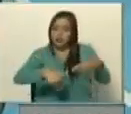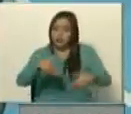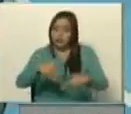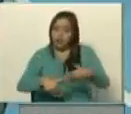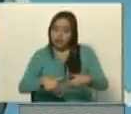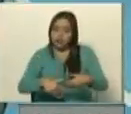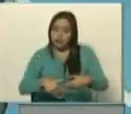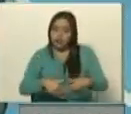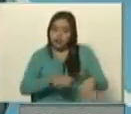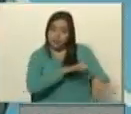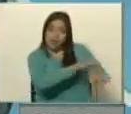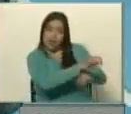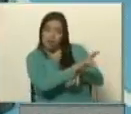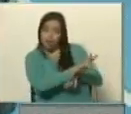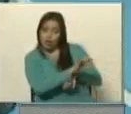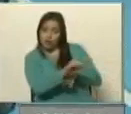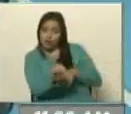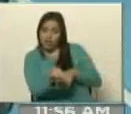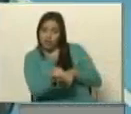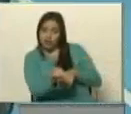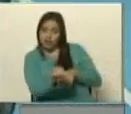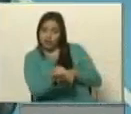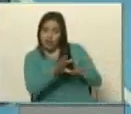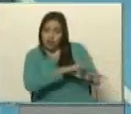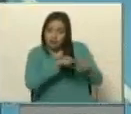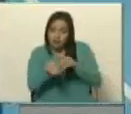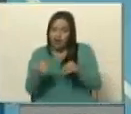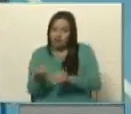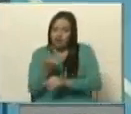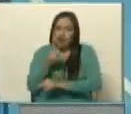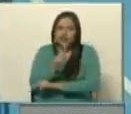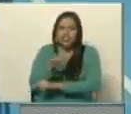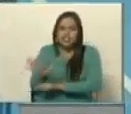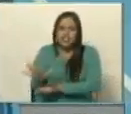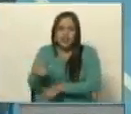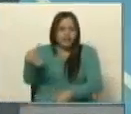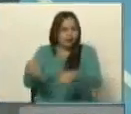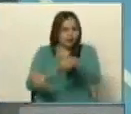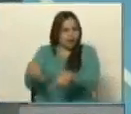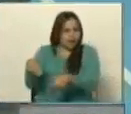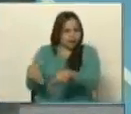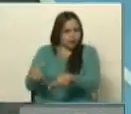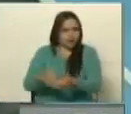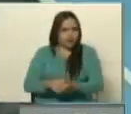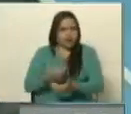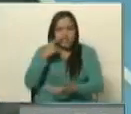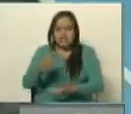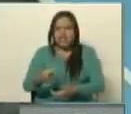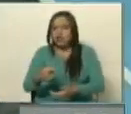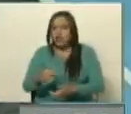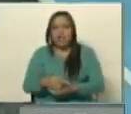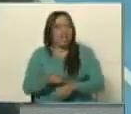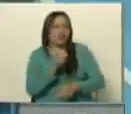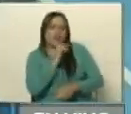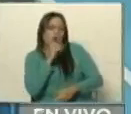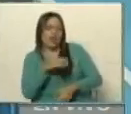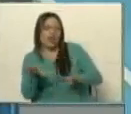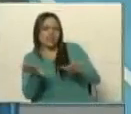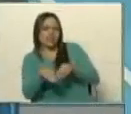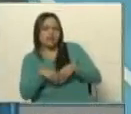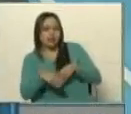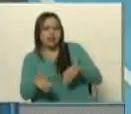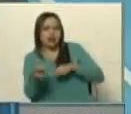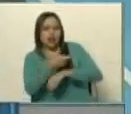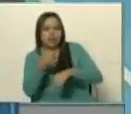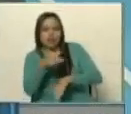casi 200 de la comunidad internacional, de la comunidad de las naciones, votaron desconociendo la legitimidad del gobierno nacional. 16